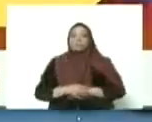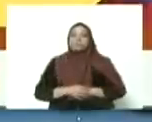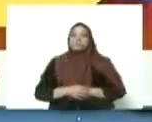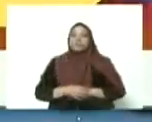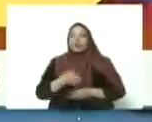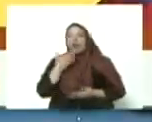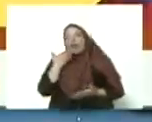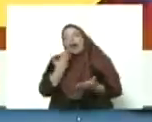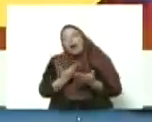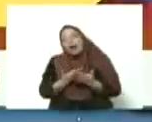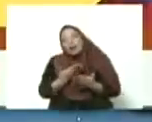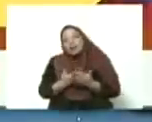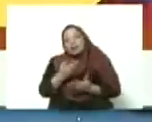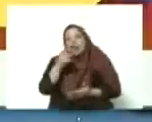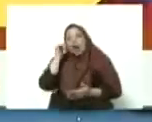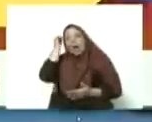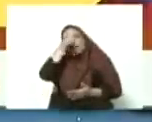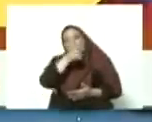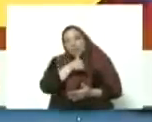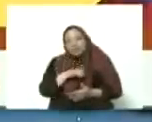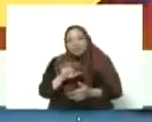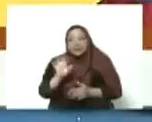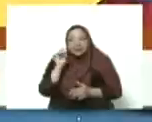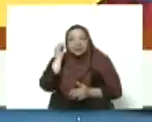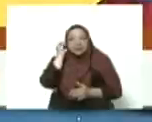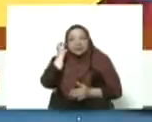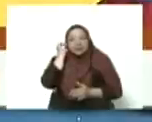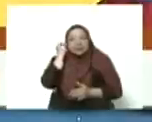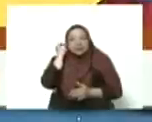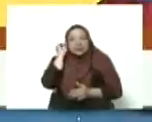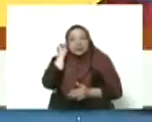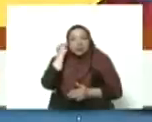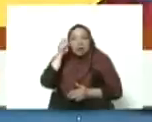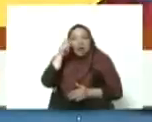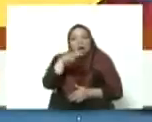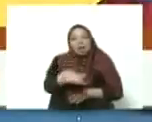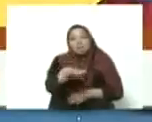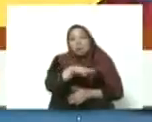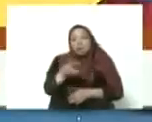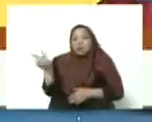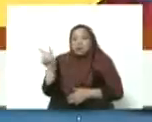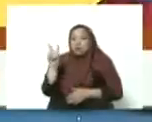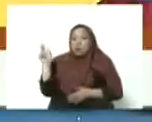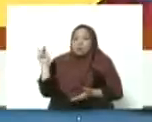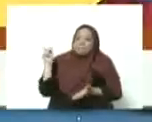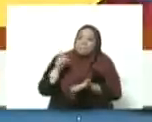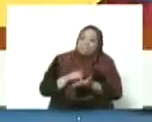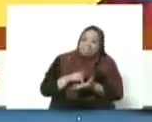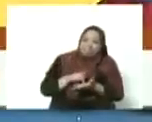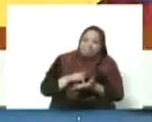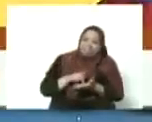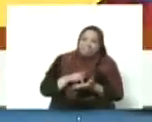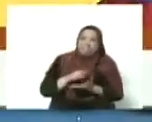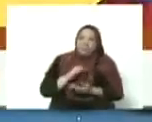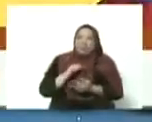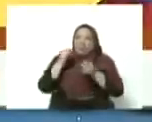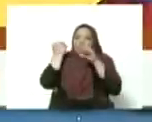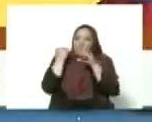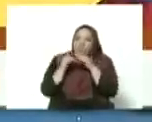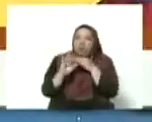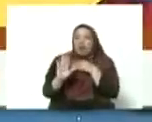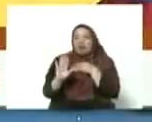muchas gracias por su paciencia, muchas gracias por su asistencia al pueblo de Venezuela. Queremos